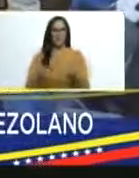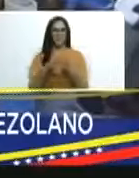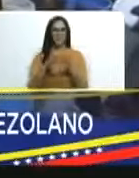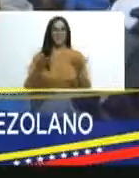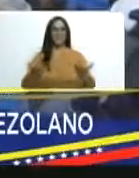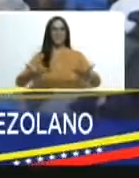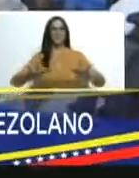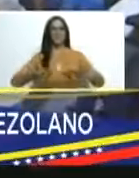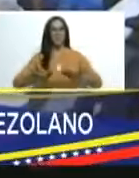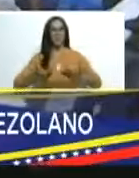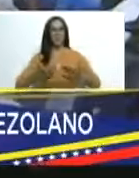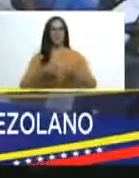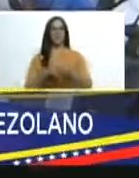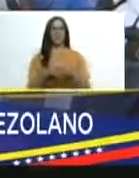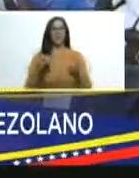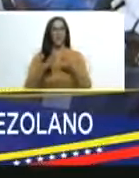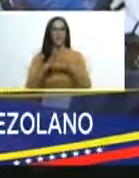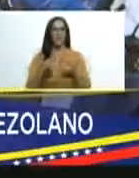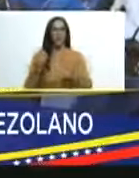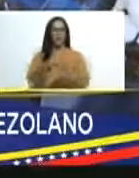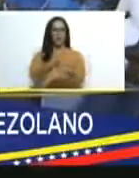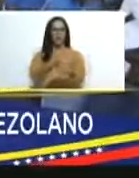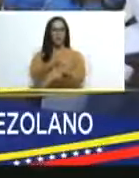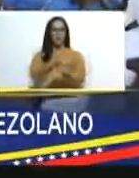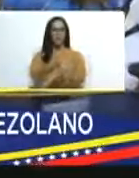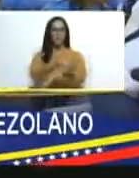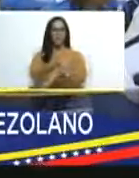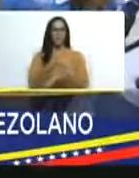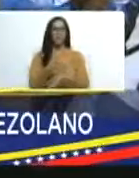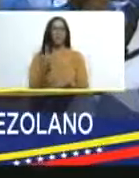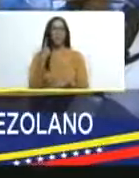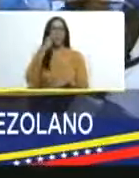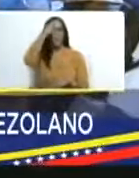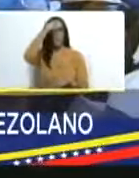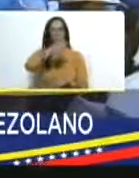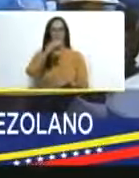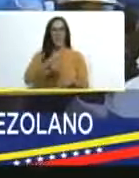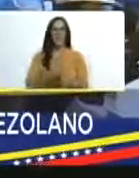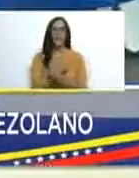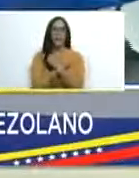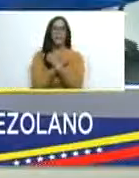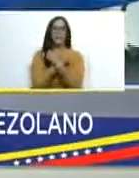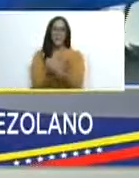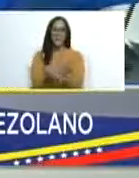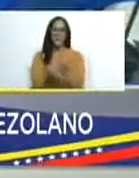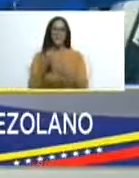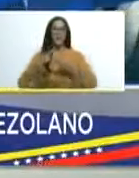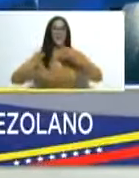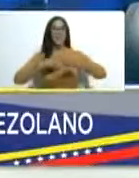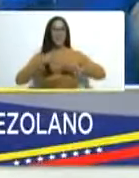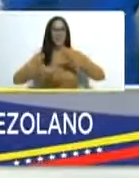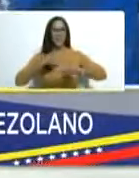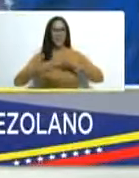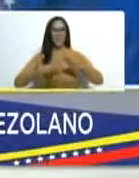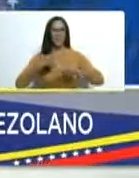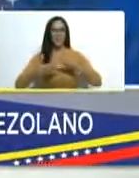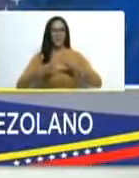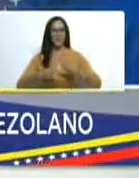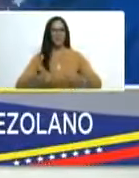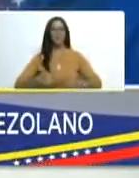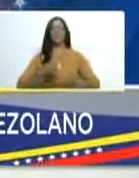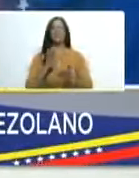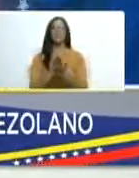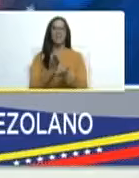recibido en todas sus calles y avenidas por un pueblo amoroso, revolucionario y más que